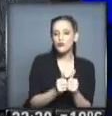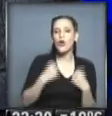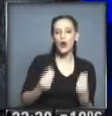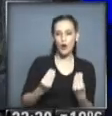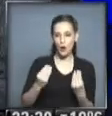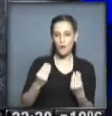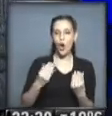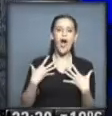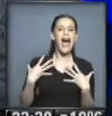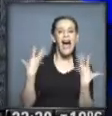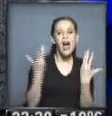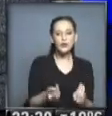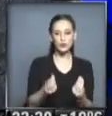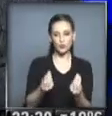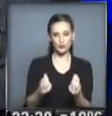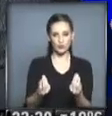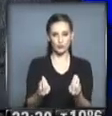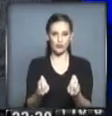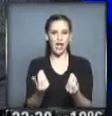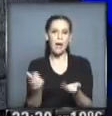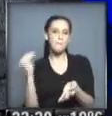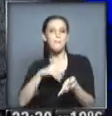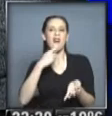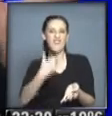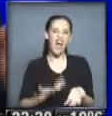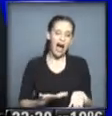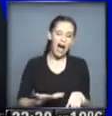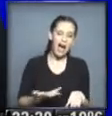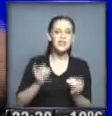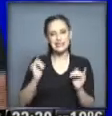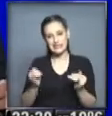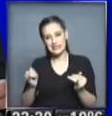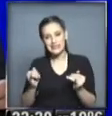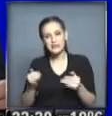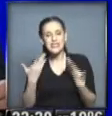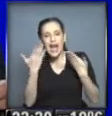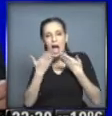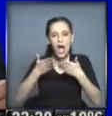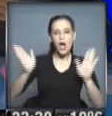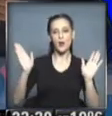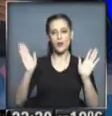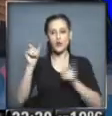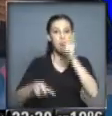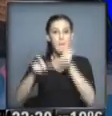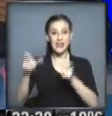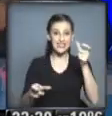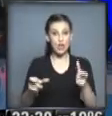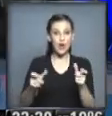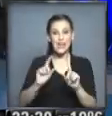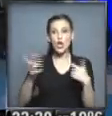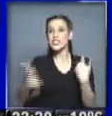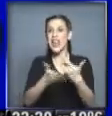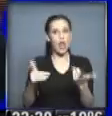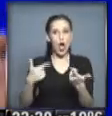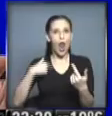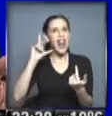a ayudar a que sea quizás más fácil, ¿no es cierto? Más abierto sí, entre sí. Gente que ni siquiera está cerca.